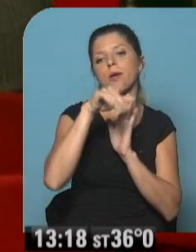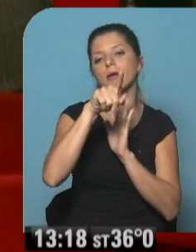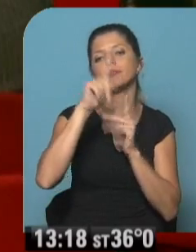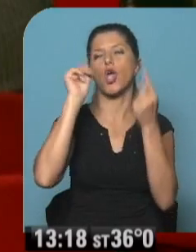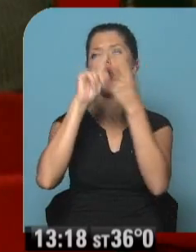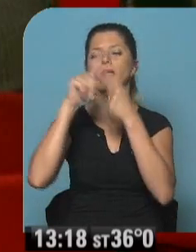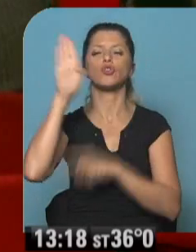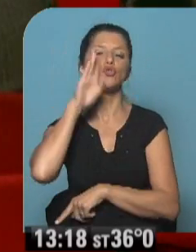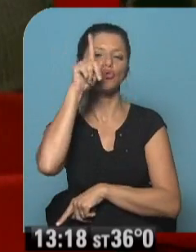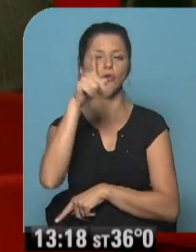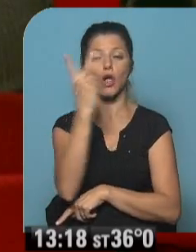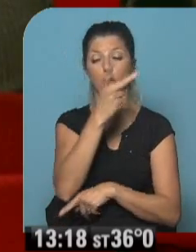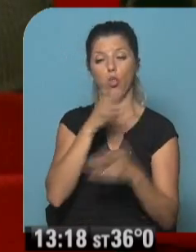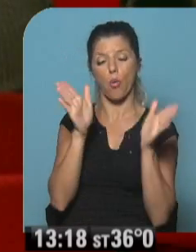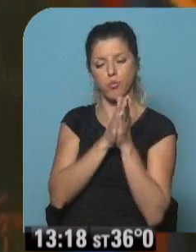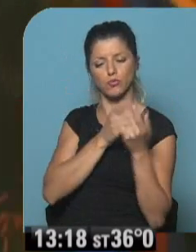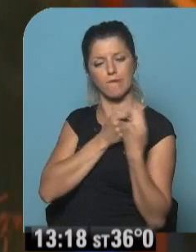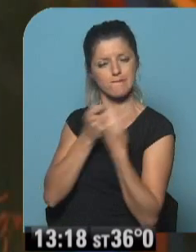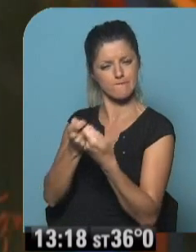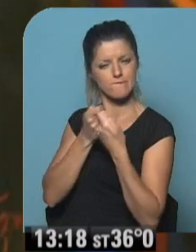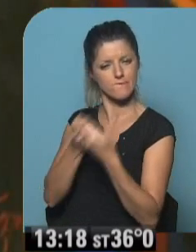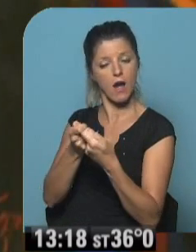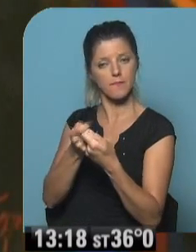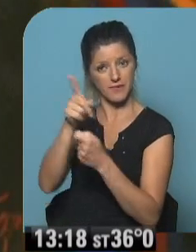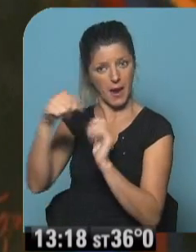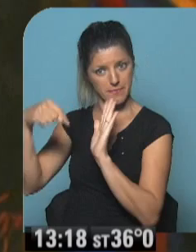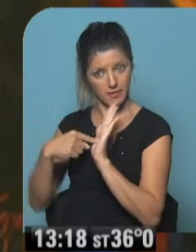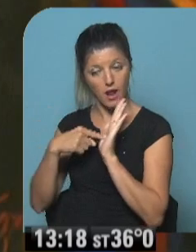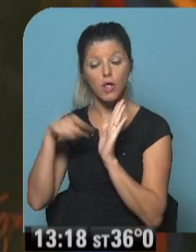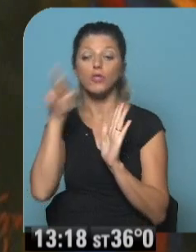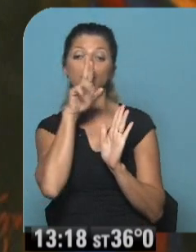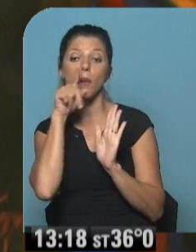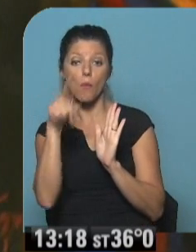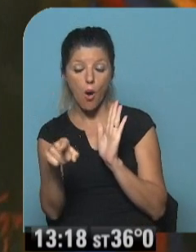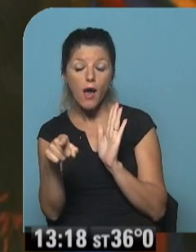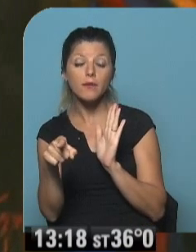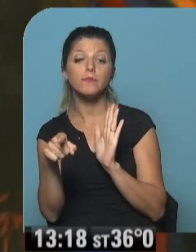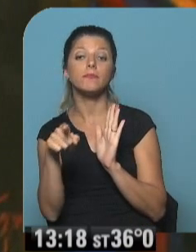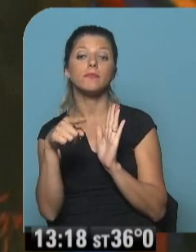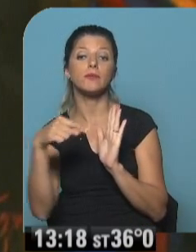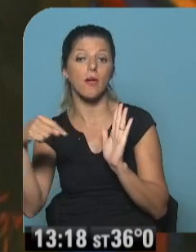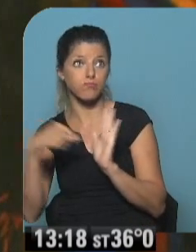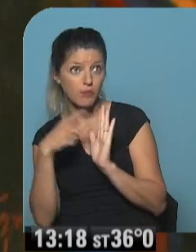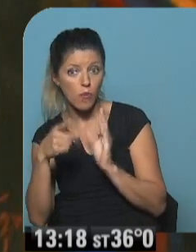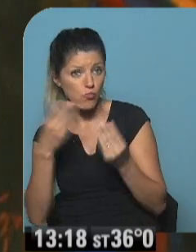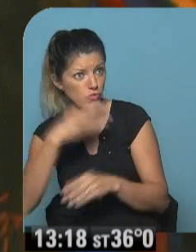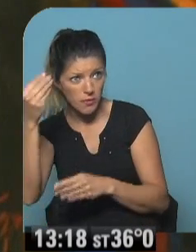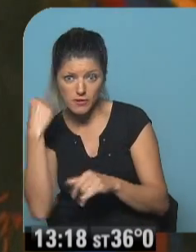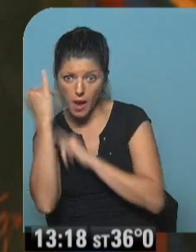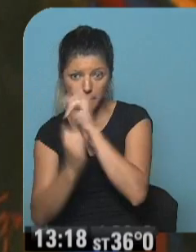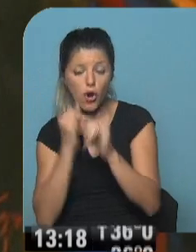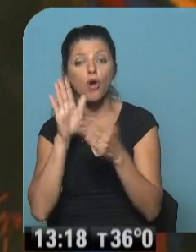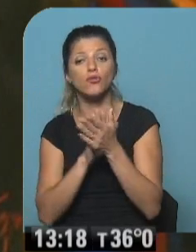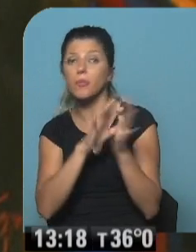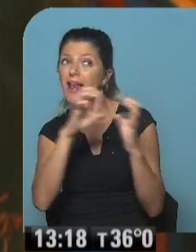Unidos para presionar a Caracas y la canciller canadiense, Chrystia Freeland, se pronunció públicamente en numerosas oportunidades sobre la